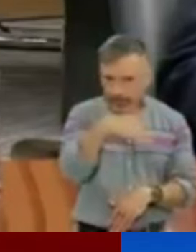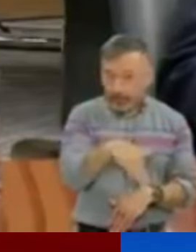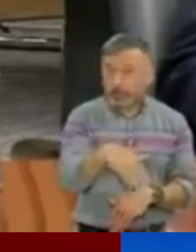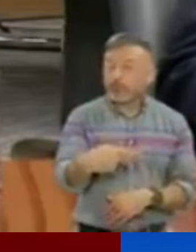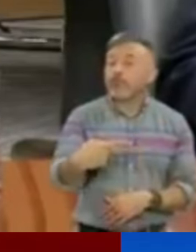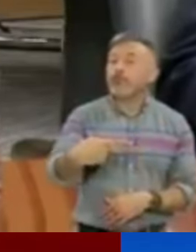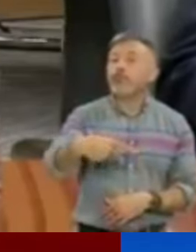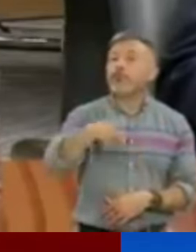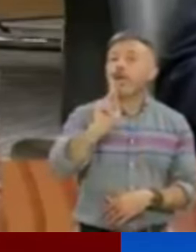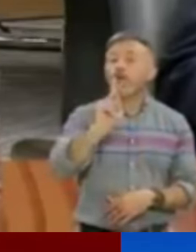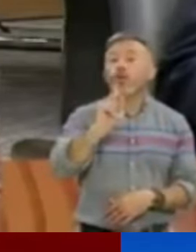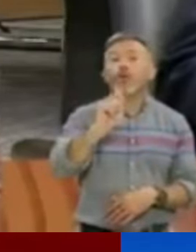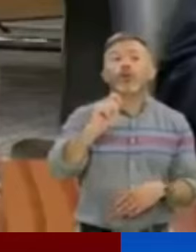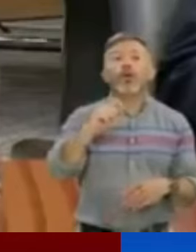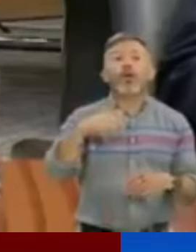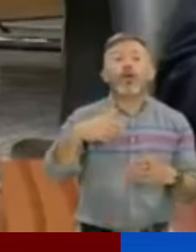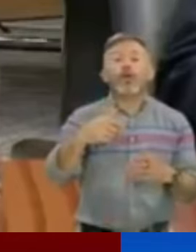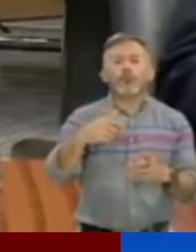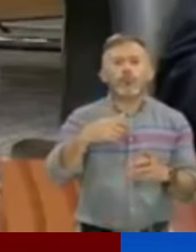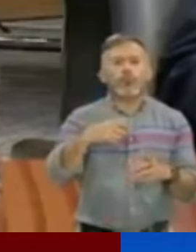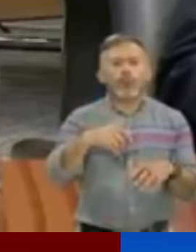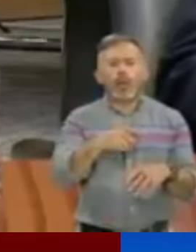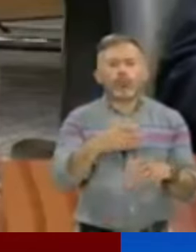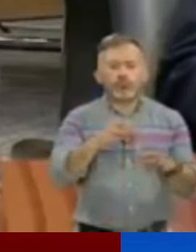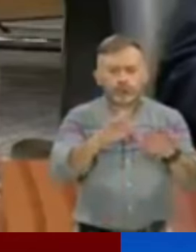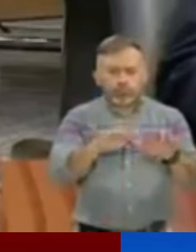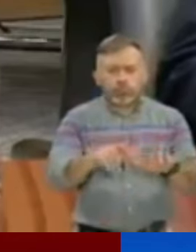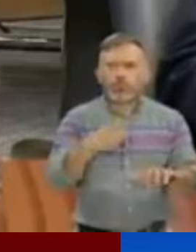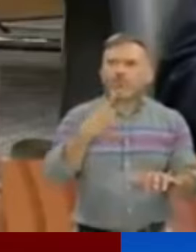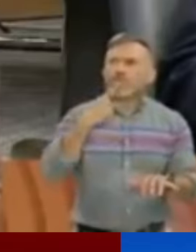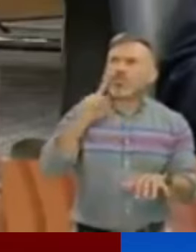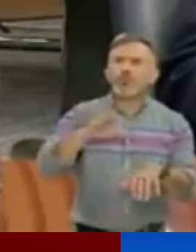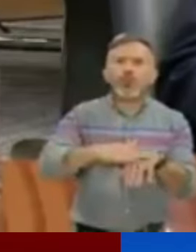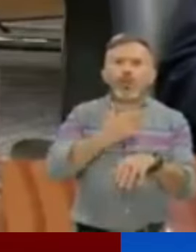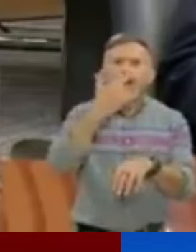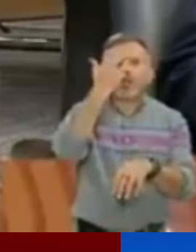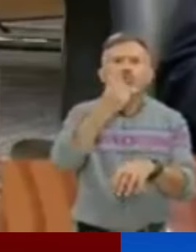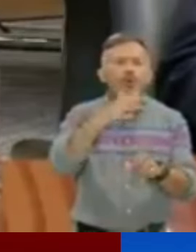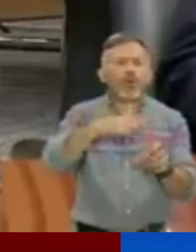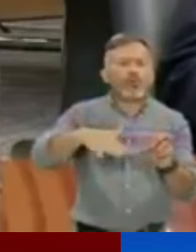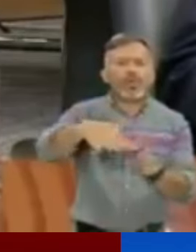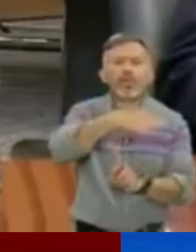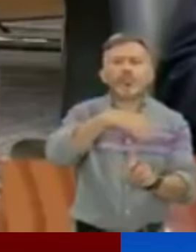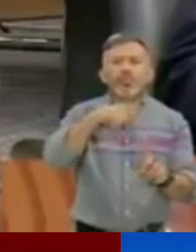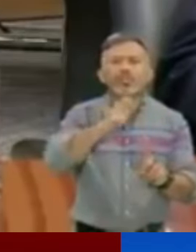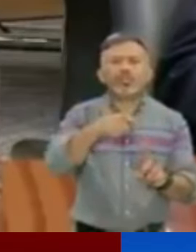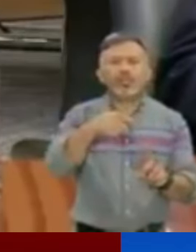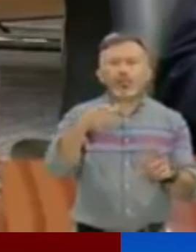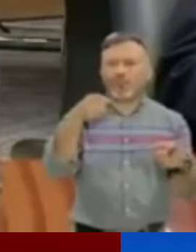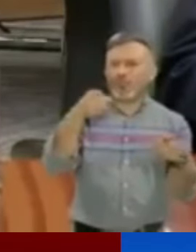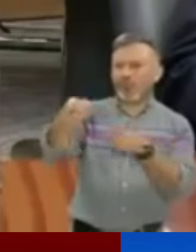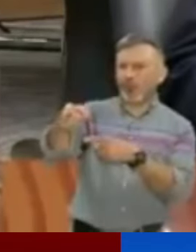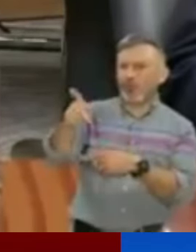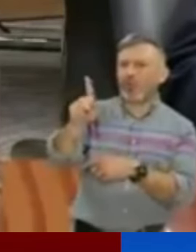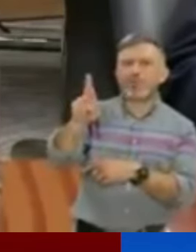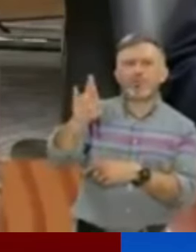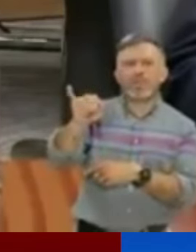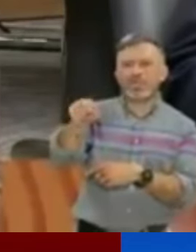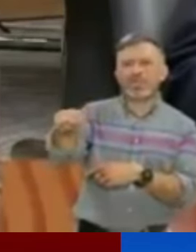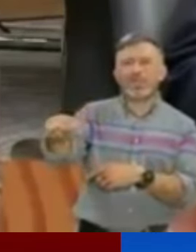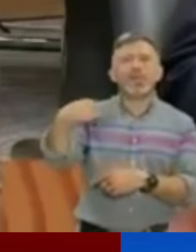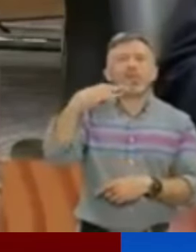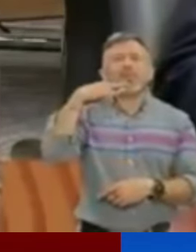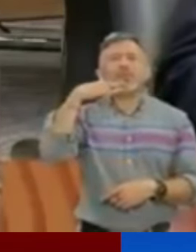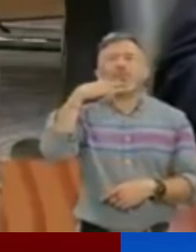debe aislarse del contexto que dio origen a esta queja. Al PRI le digo, basta de hipocresía. Hay que